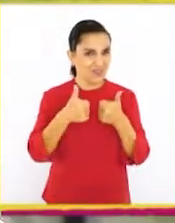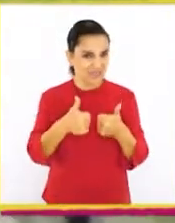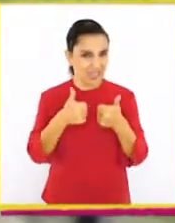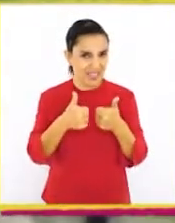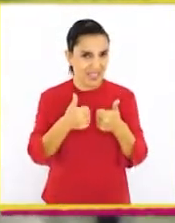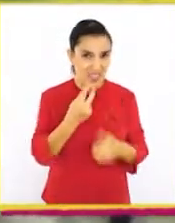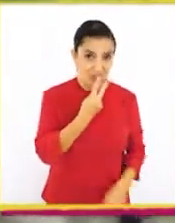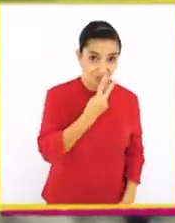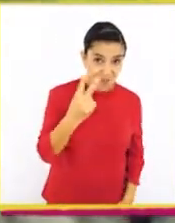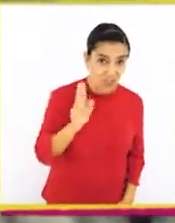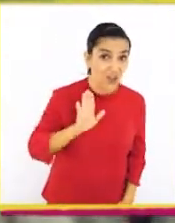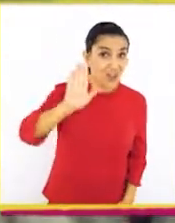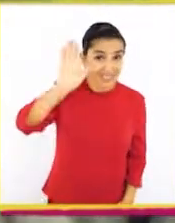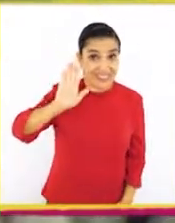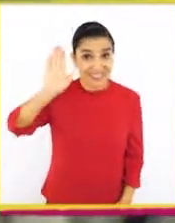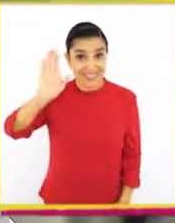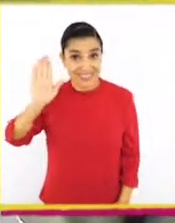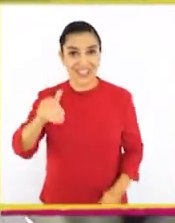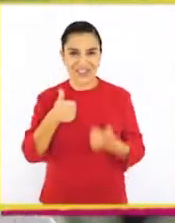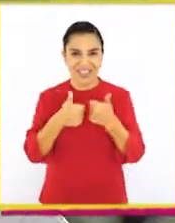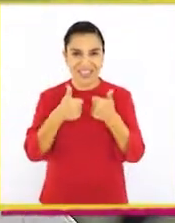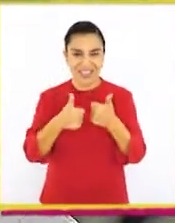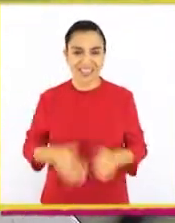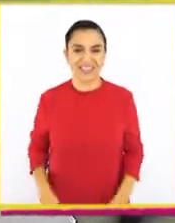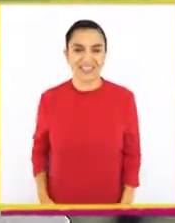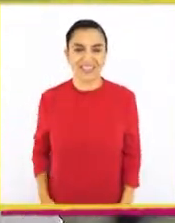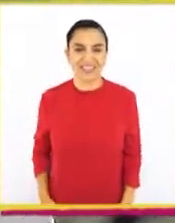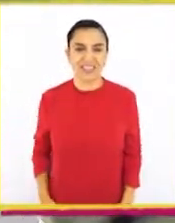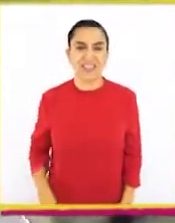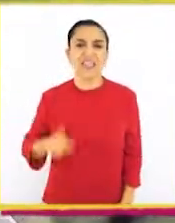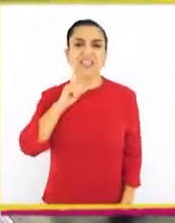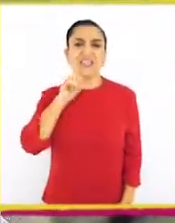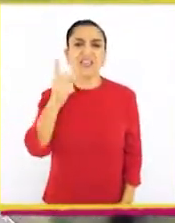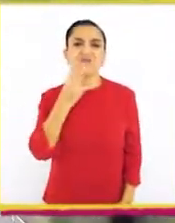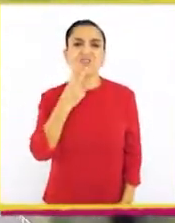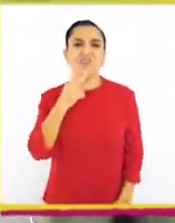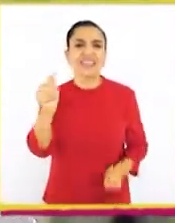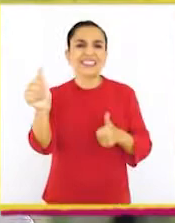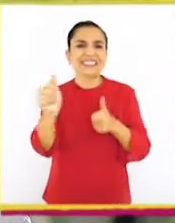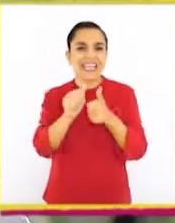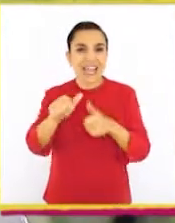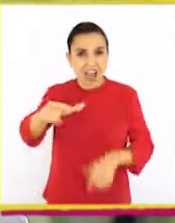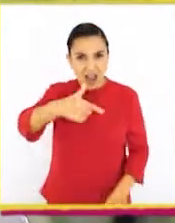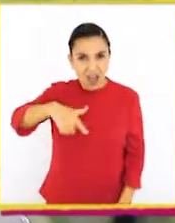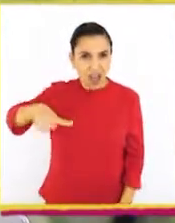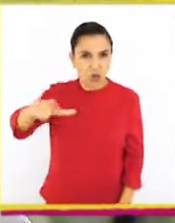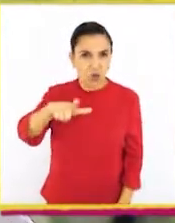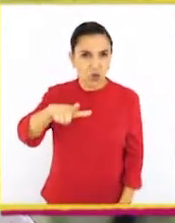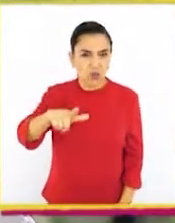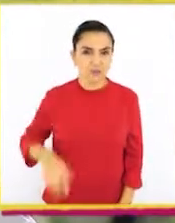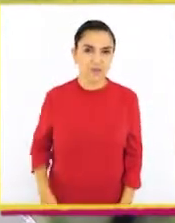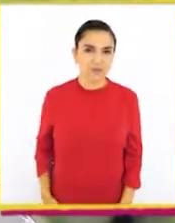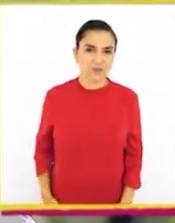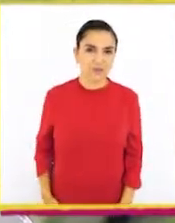¡Ah, muy bien! Veo algunas manos levantadas. Muy bien. A ver, ¿y quiénes viven cerca de un lago?